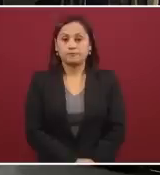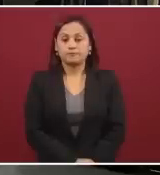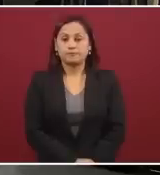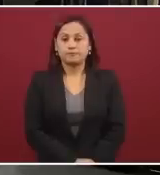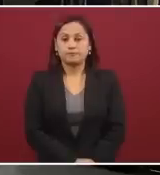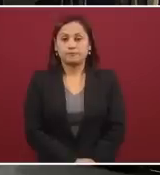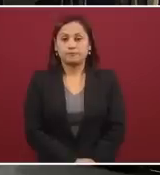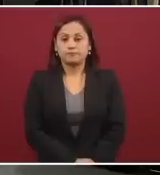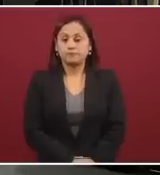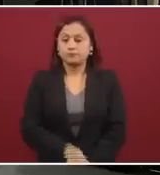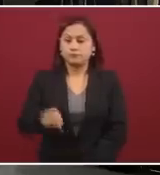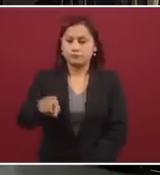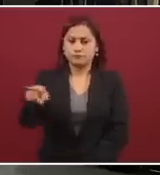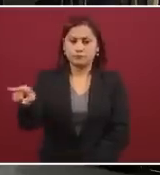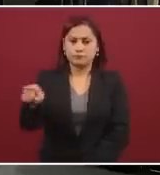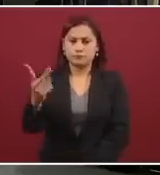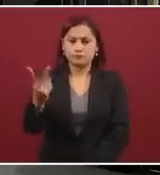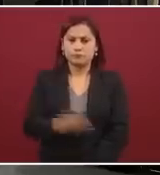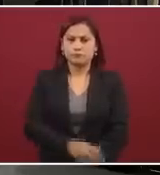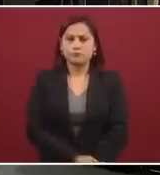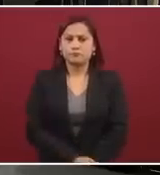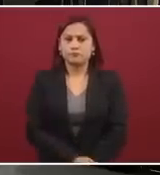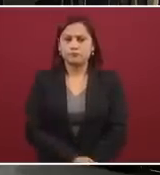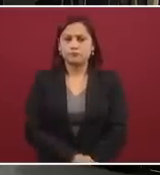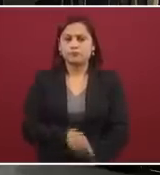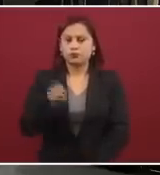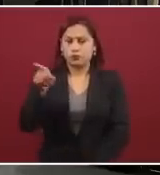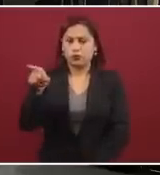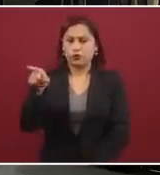los dos faltas